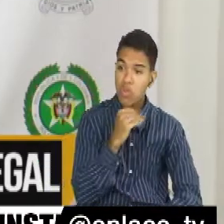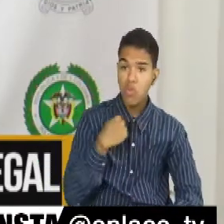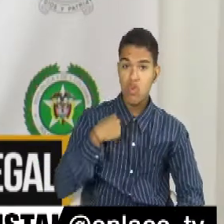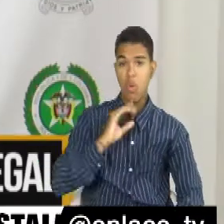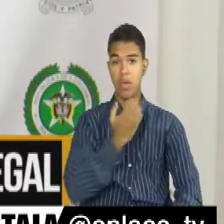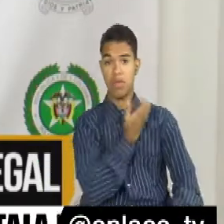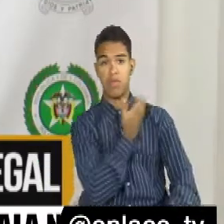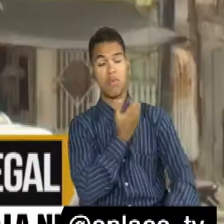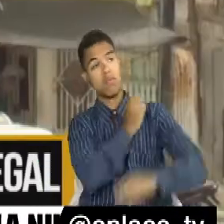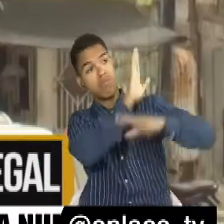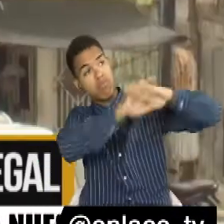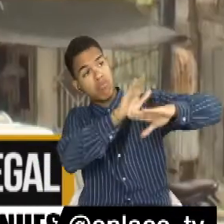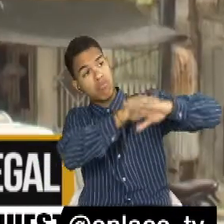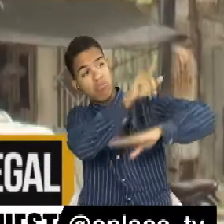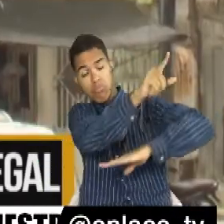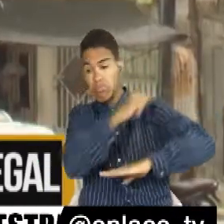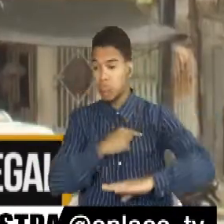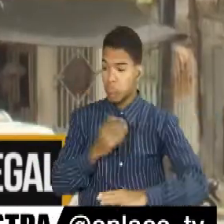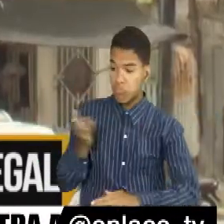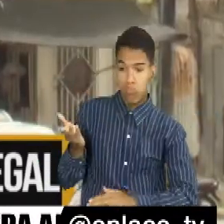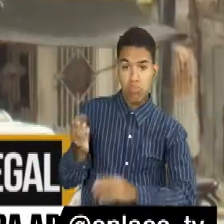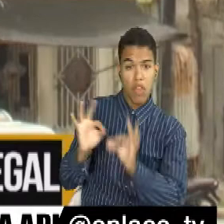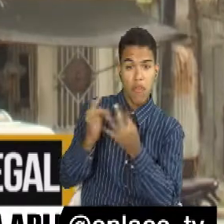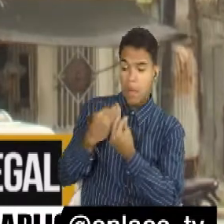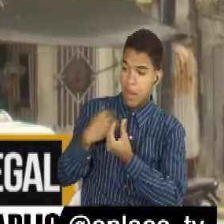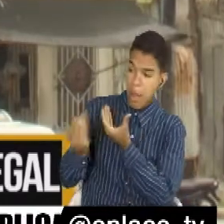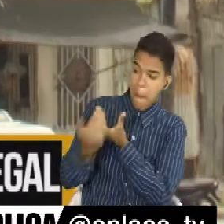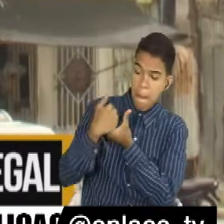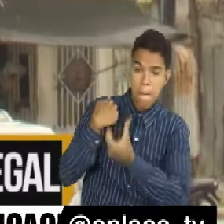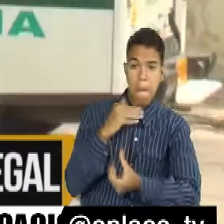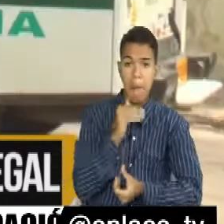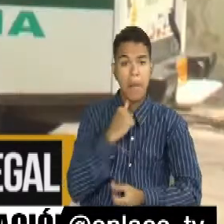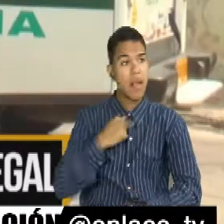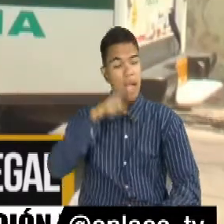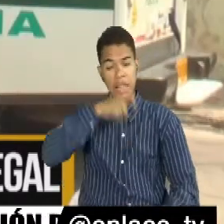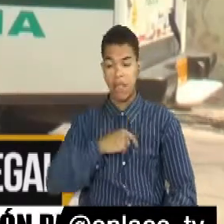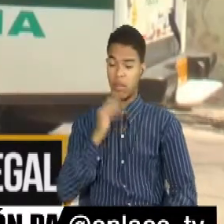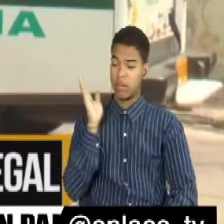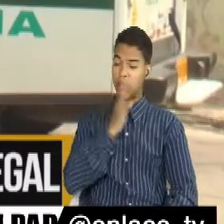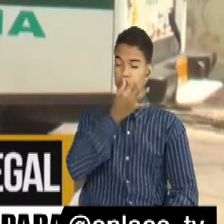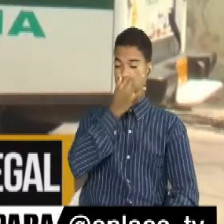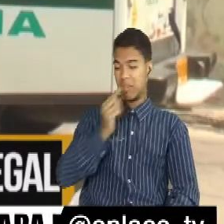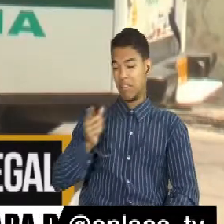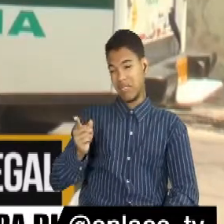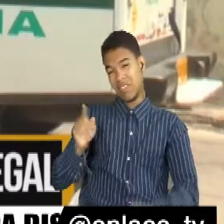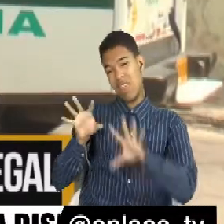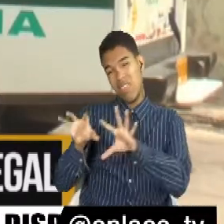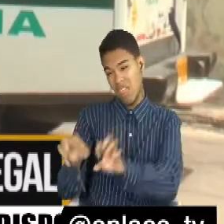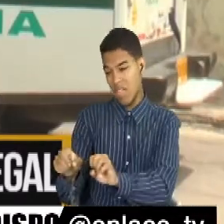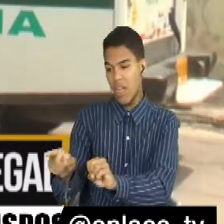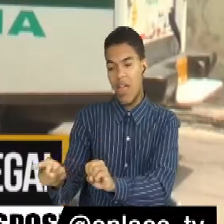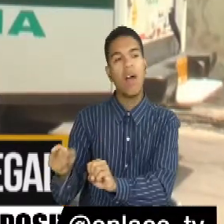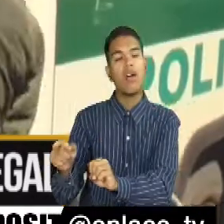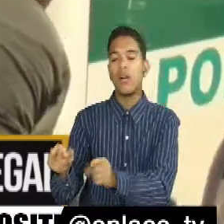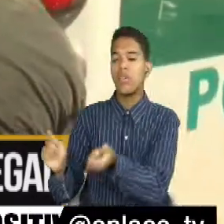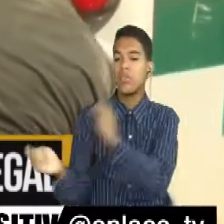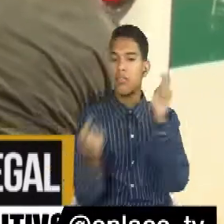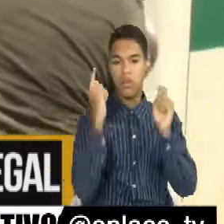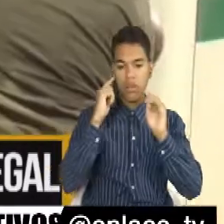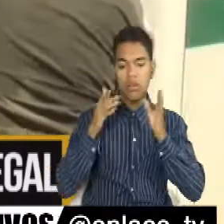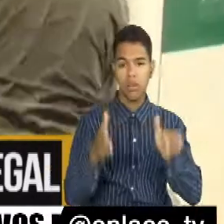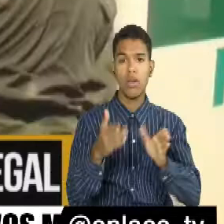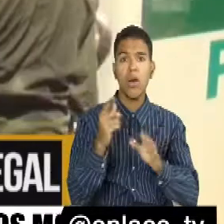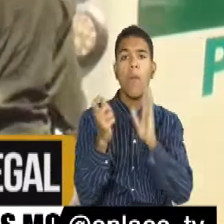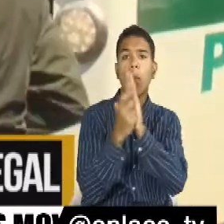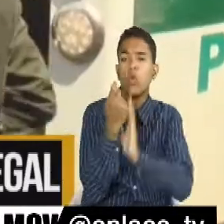de salubridad que tengan. Sin embargo, pese a esta situación, en las últimas horas, una mujer que dice conocer a la víctima aseguró que